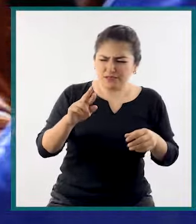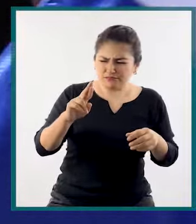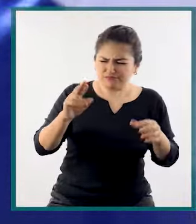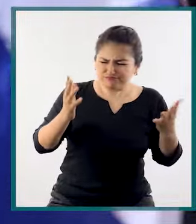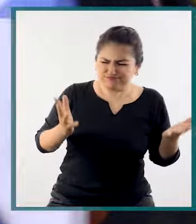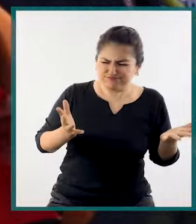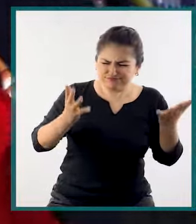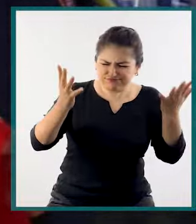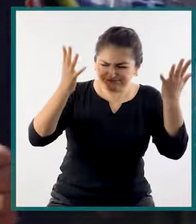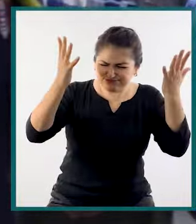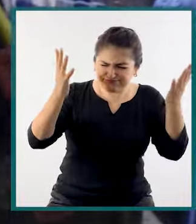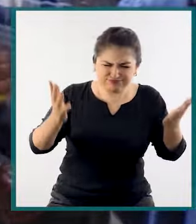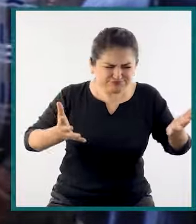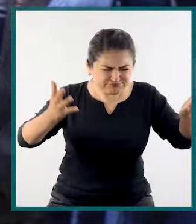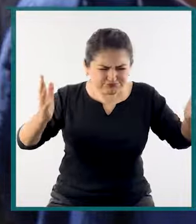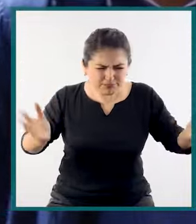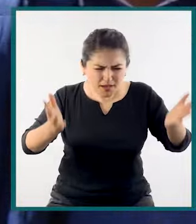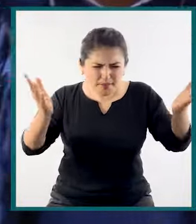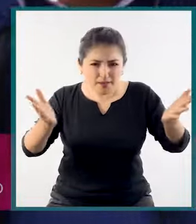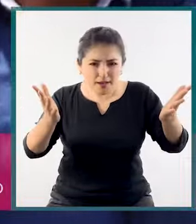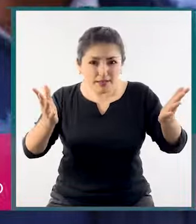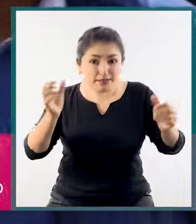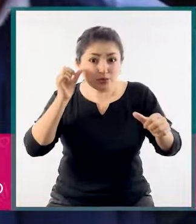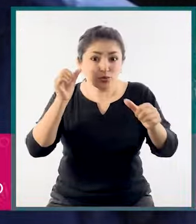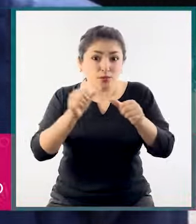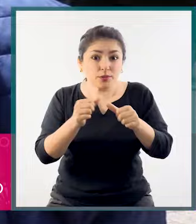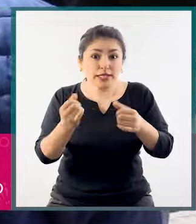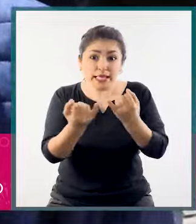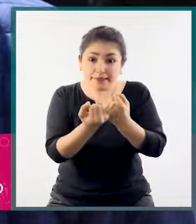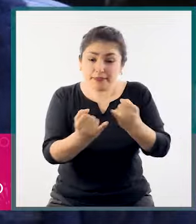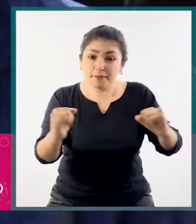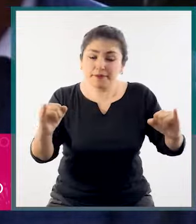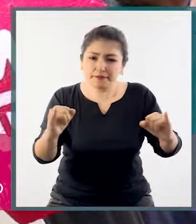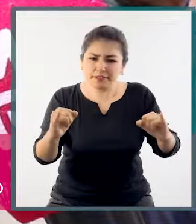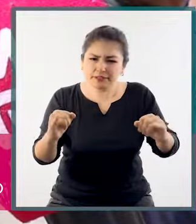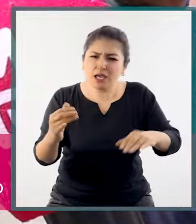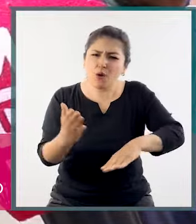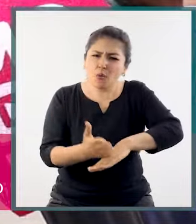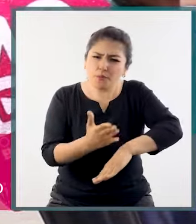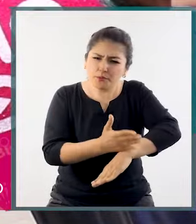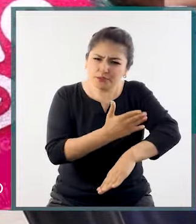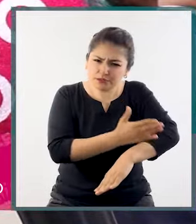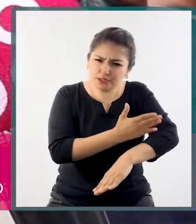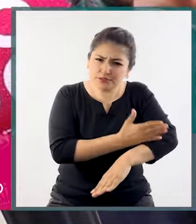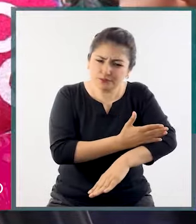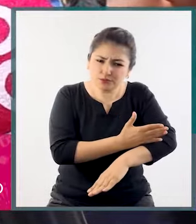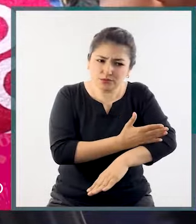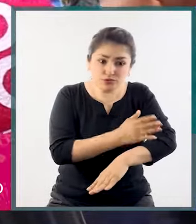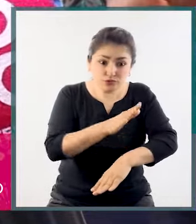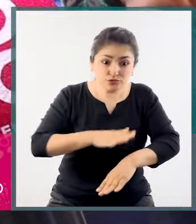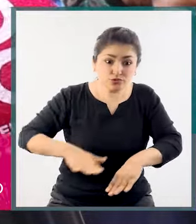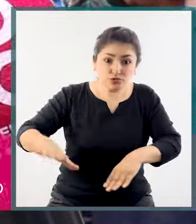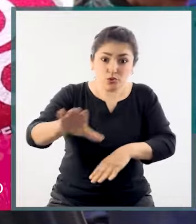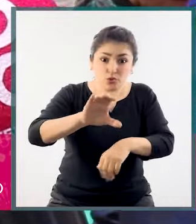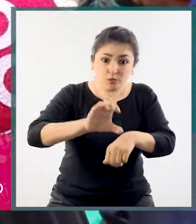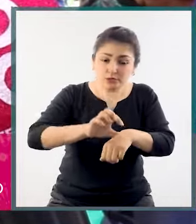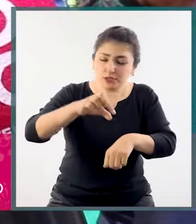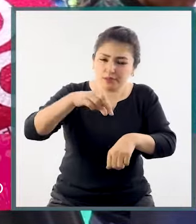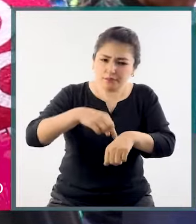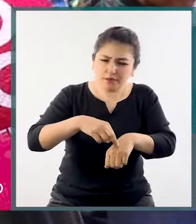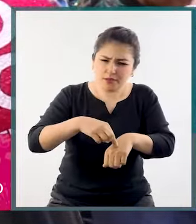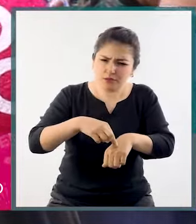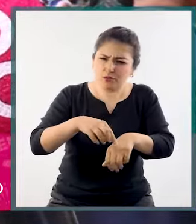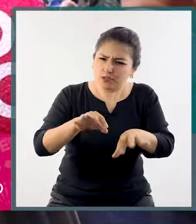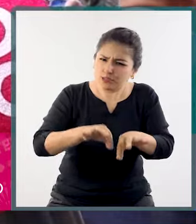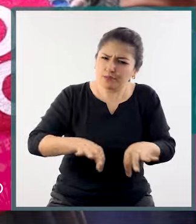Bolívar está en el marco de todo este proceso de independencia hace 200 años, Y la zona